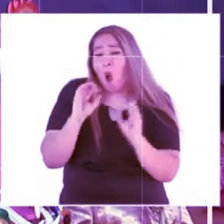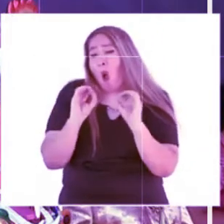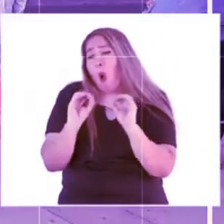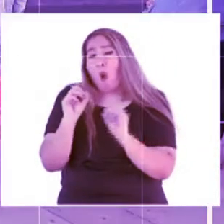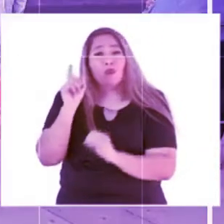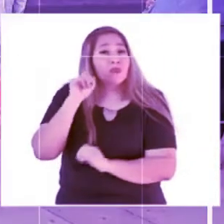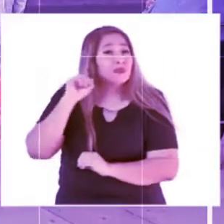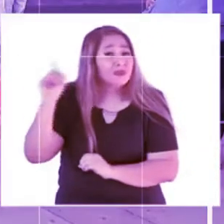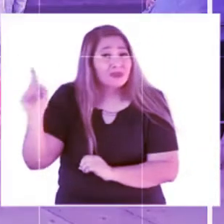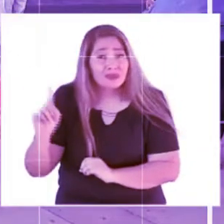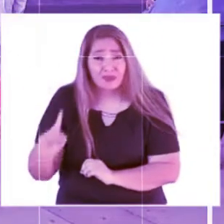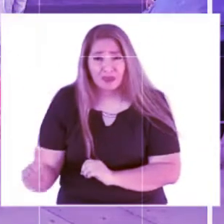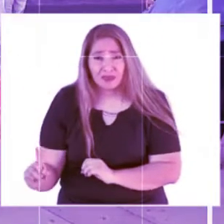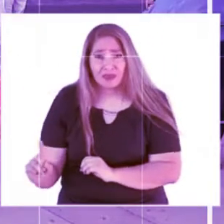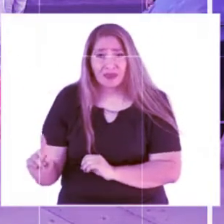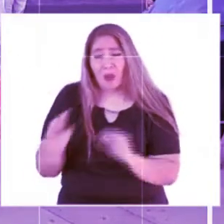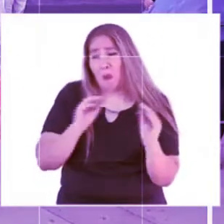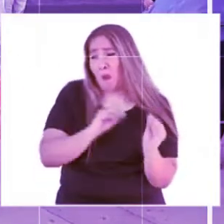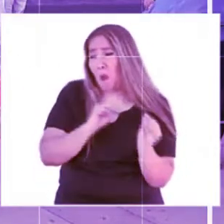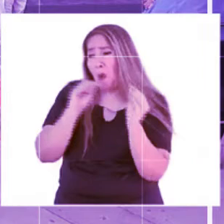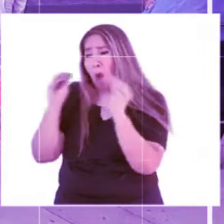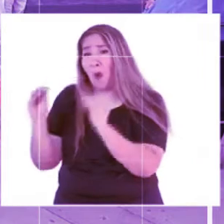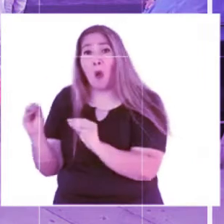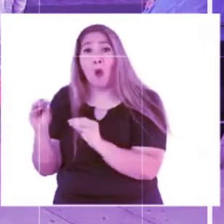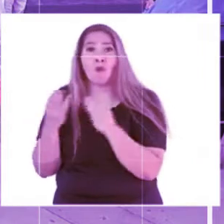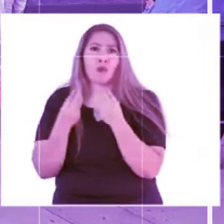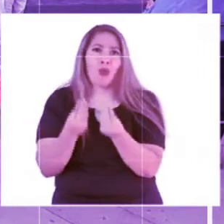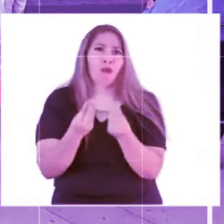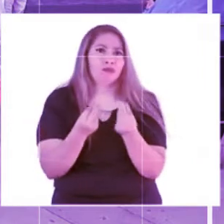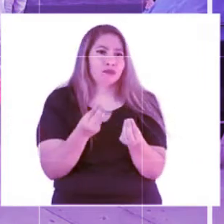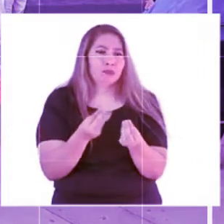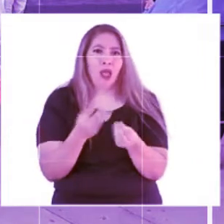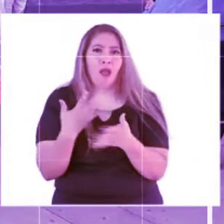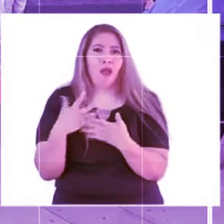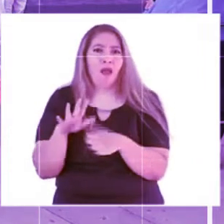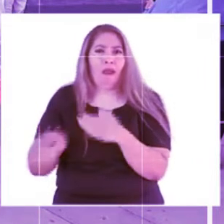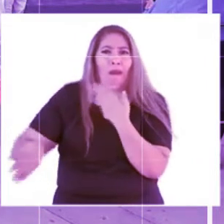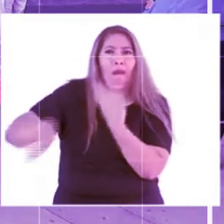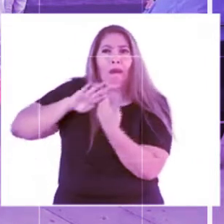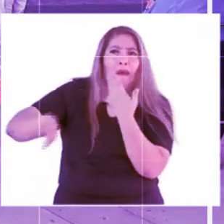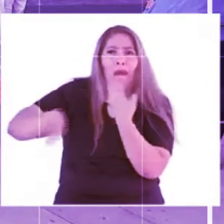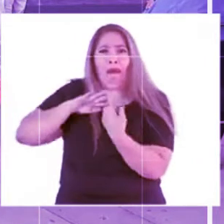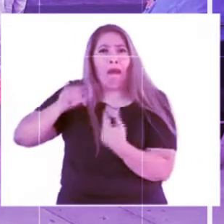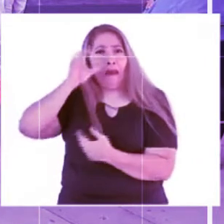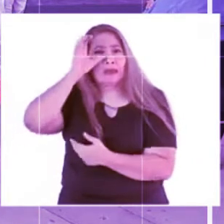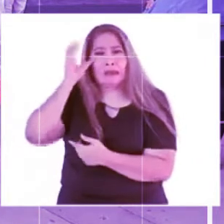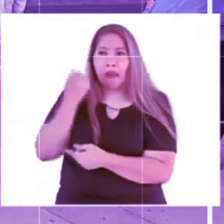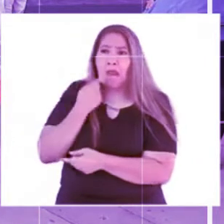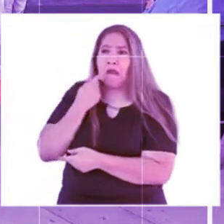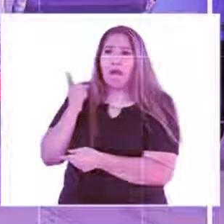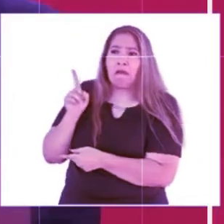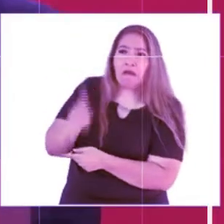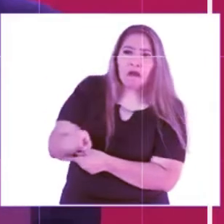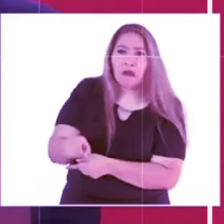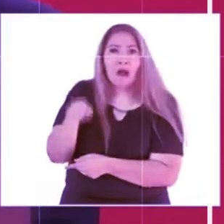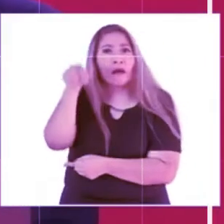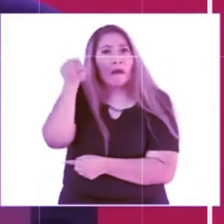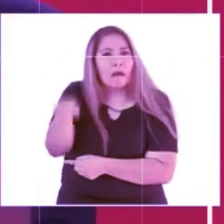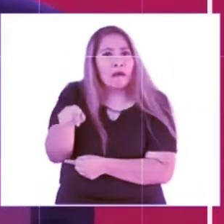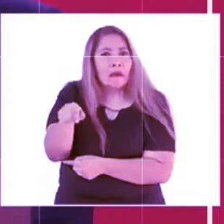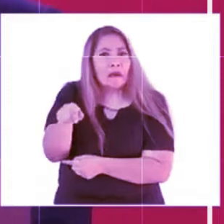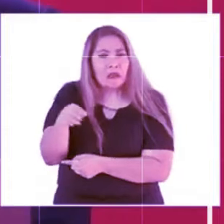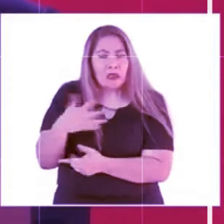Zacatecas. La campaña propagandística antichina consistía en acusarlos de